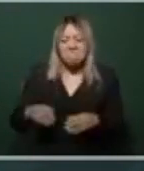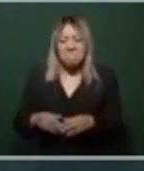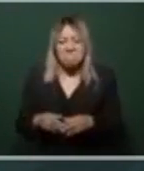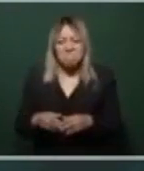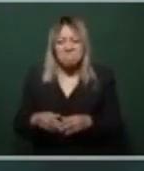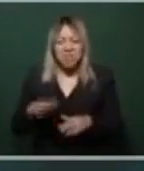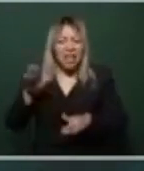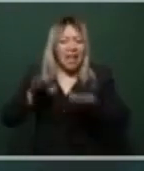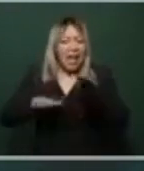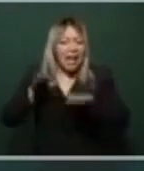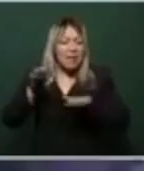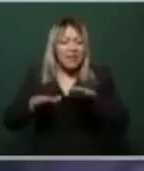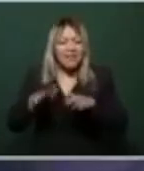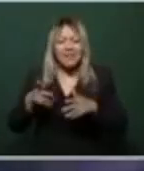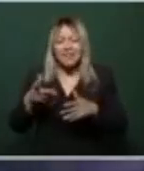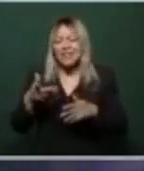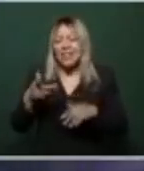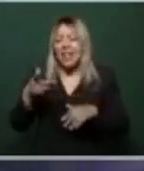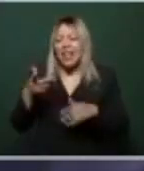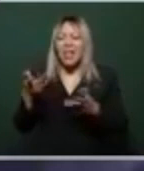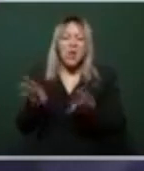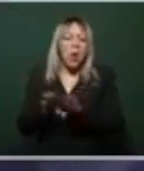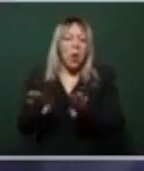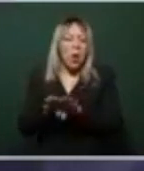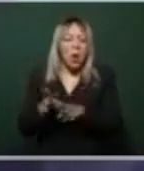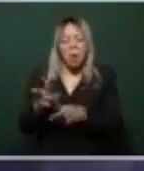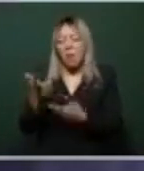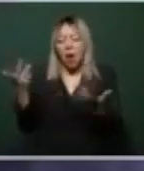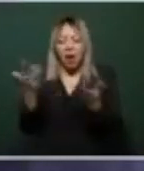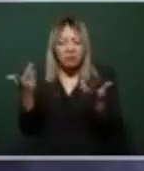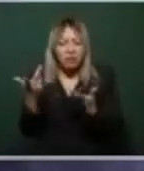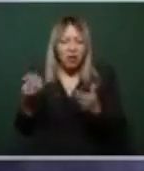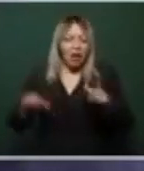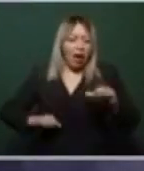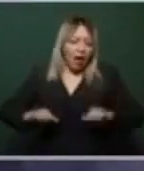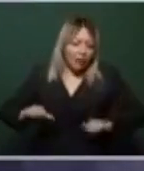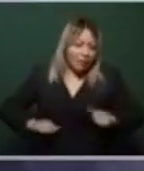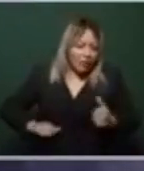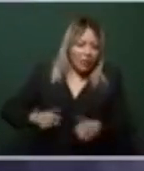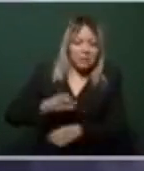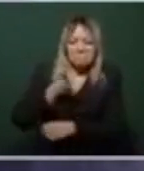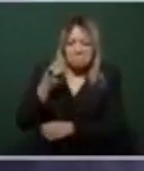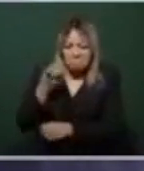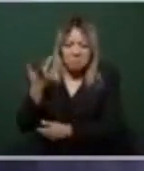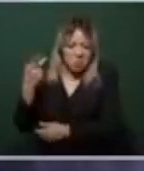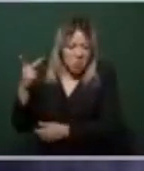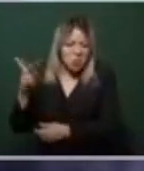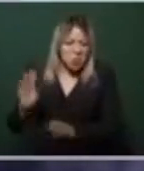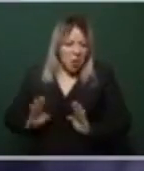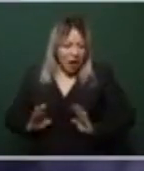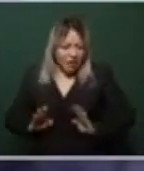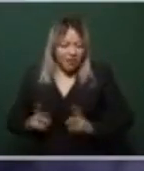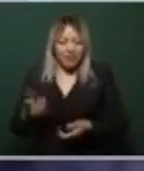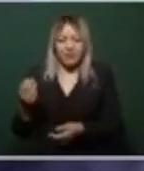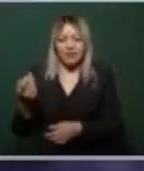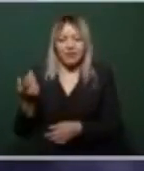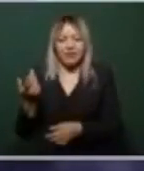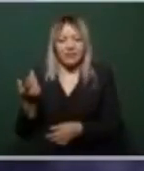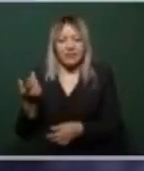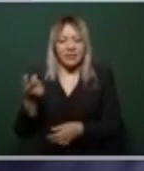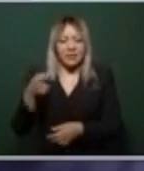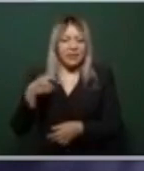Hay veces, de acuerdo al protocolo, al ceremonial, de que cuando se trata,